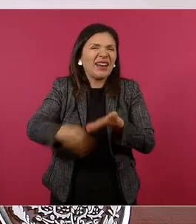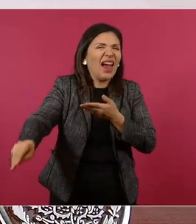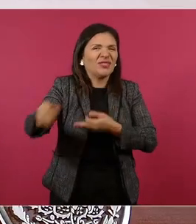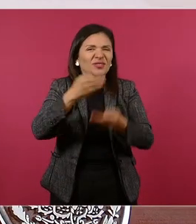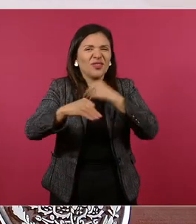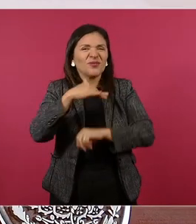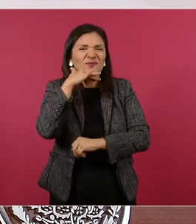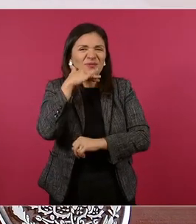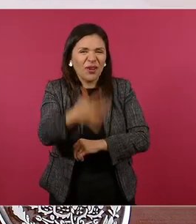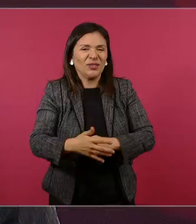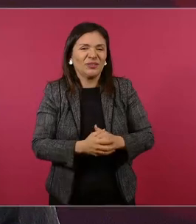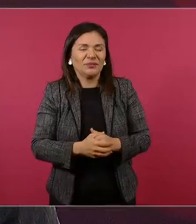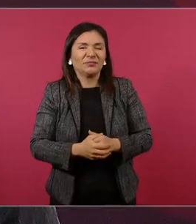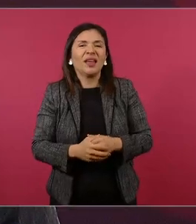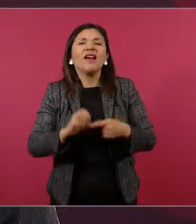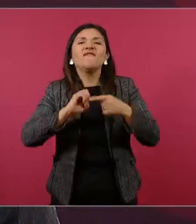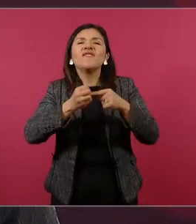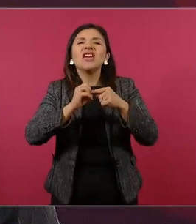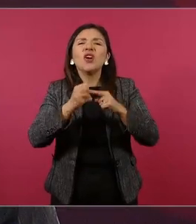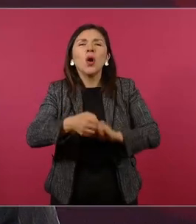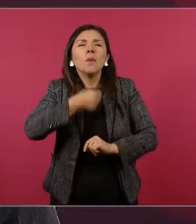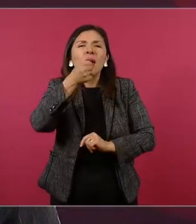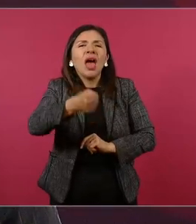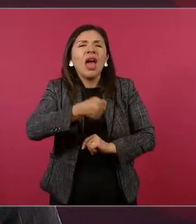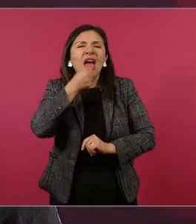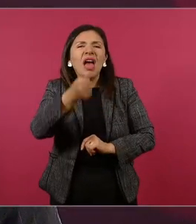marranos frijol con